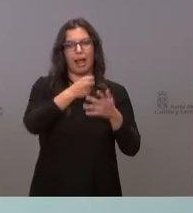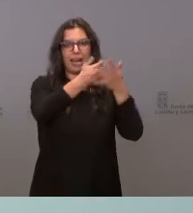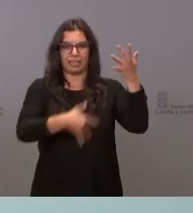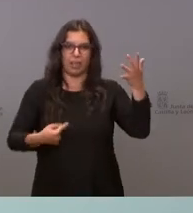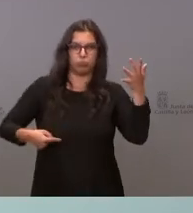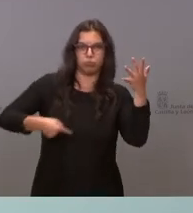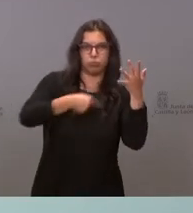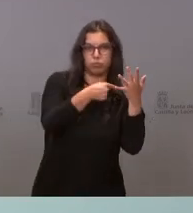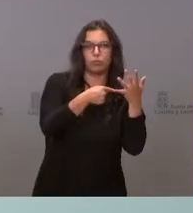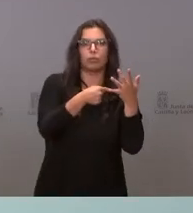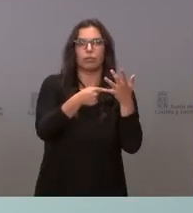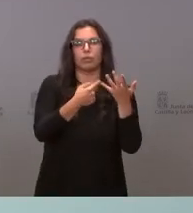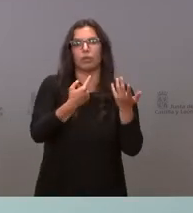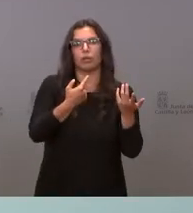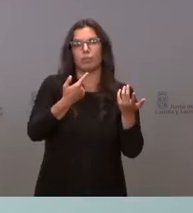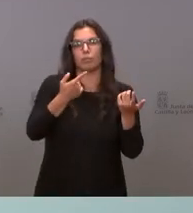hay una parte más importante que es el personal.